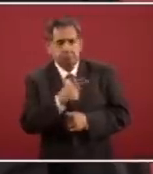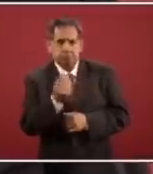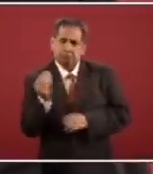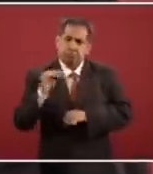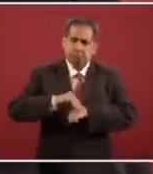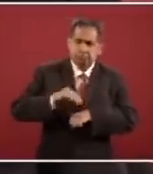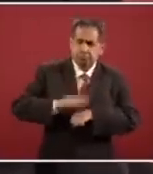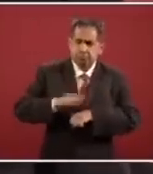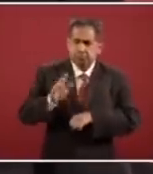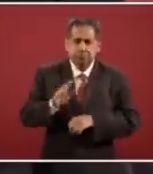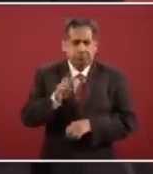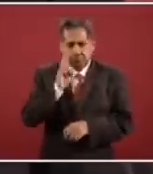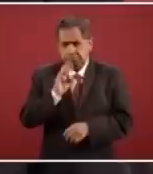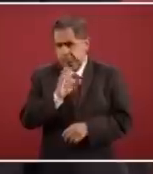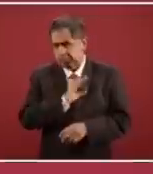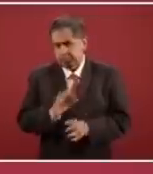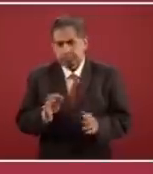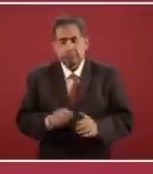en